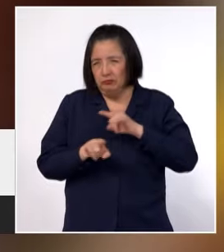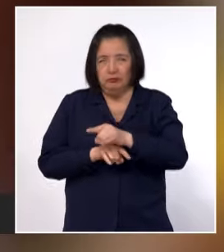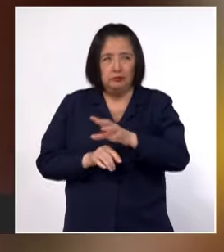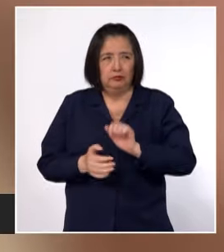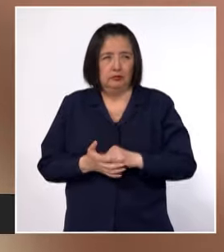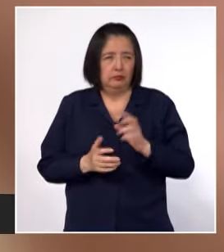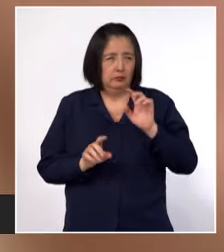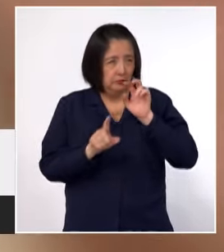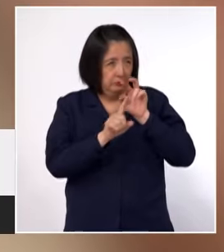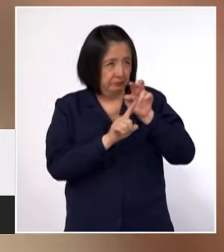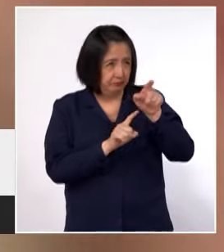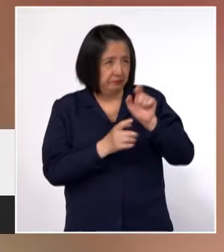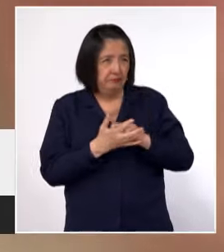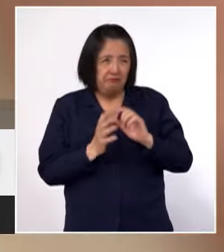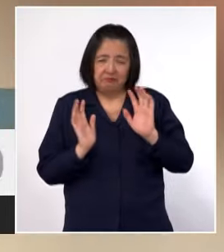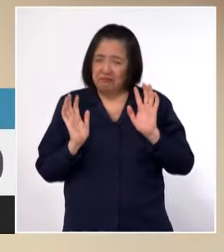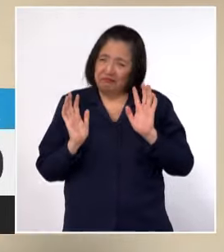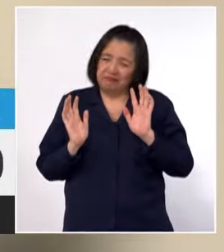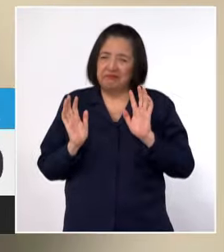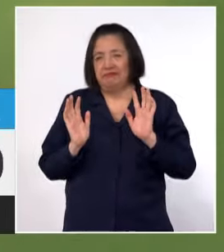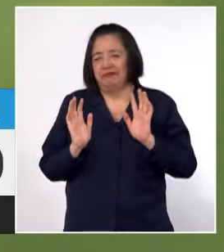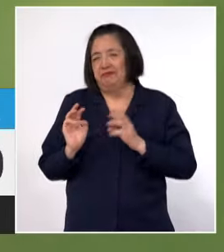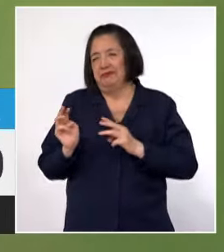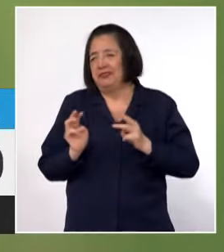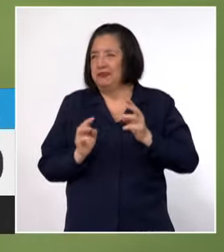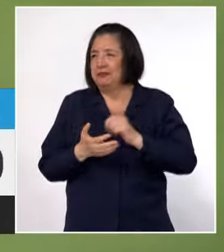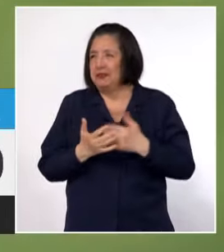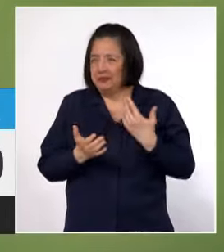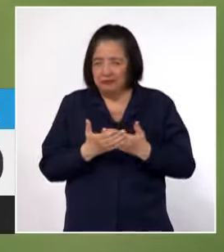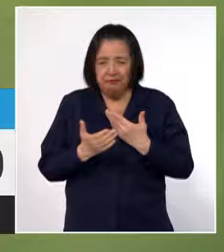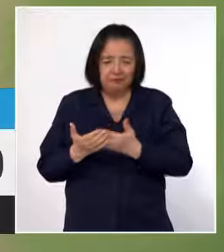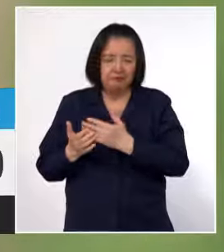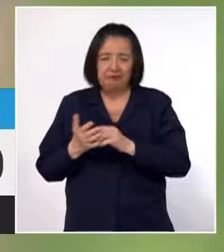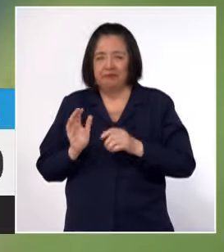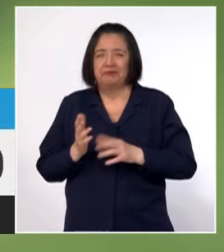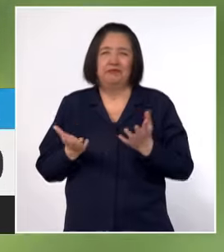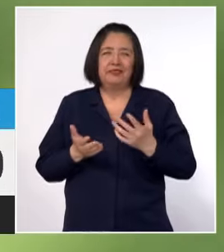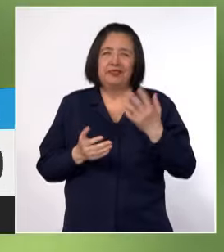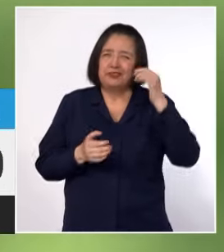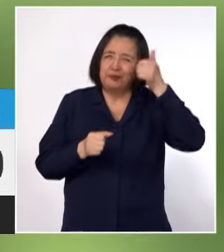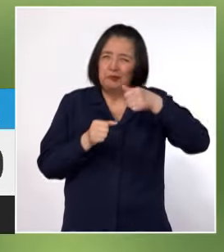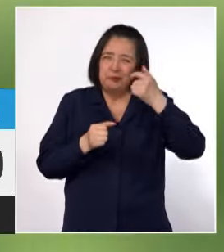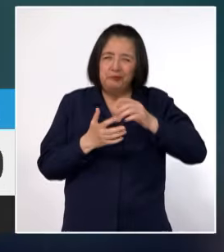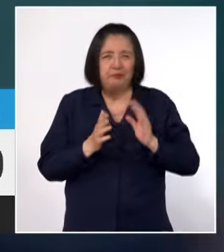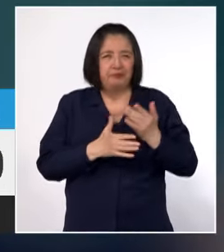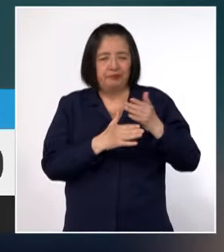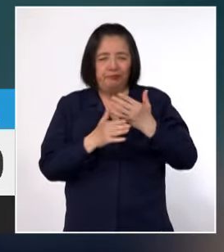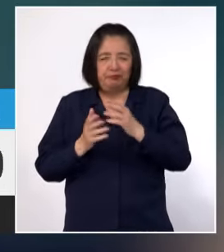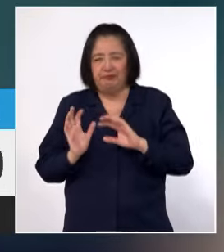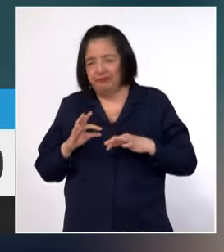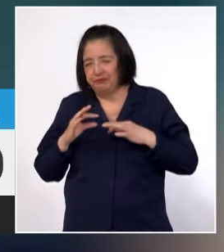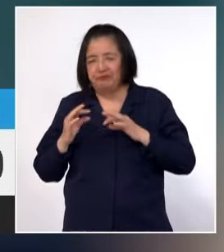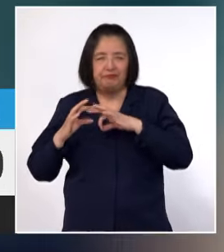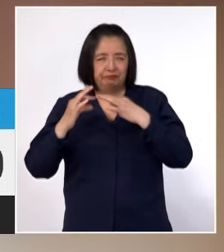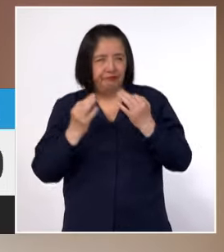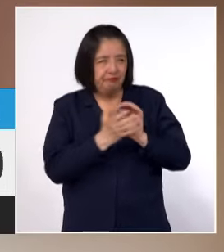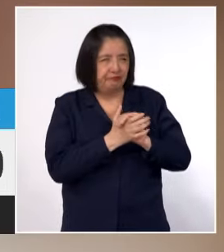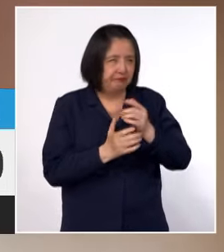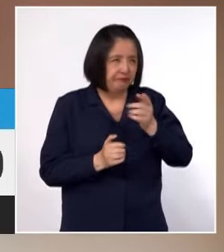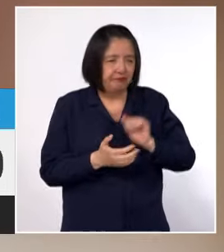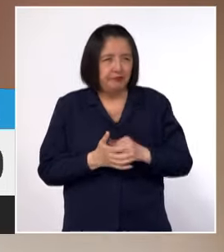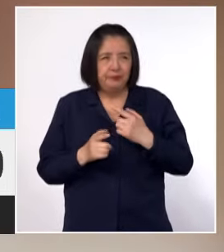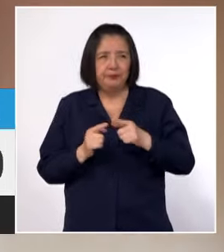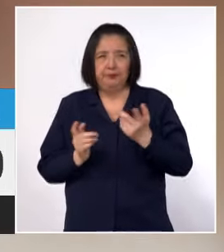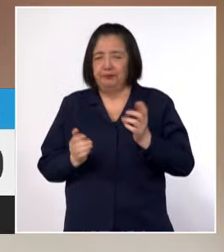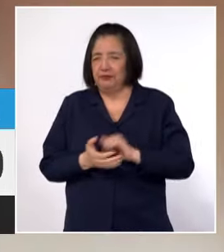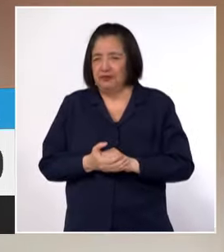A primera vista puede parecer simplemente una manera de documentar recuerdos o compartir la vida familiar con amigos y seguidores. Pero ¿hasta